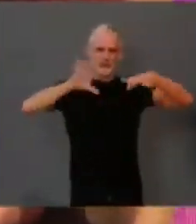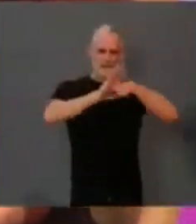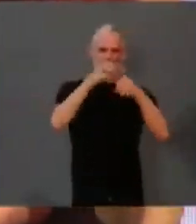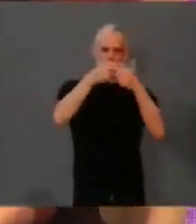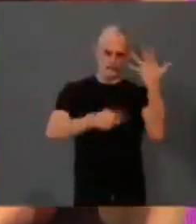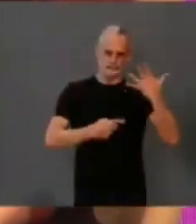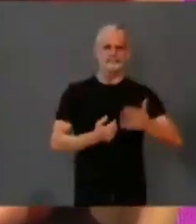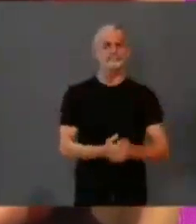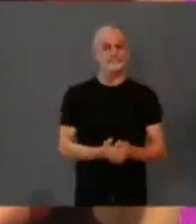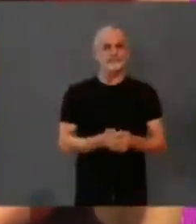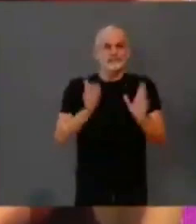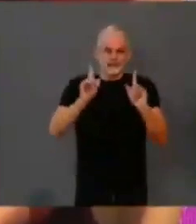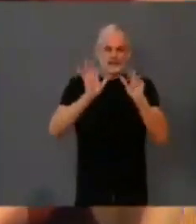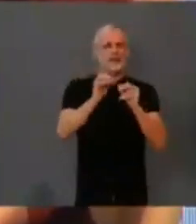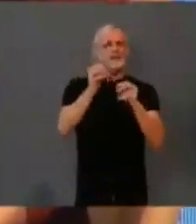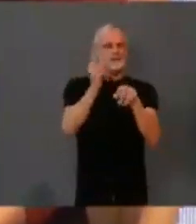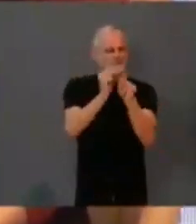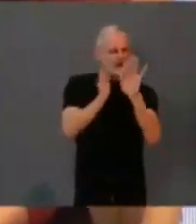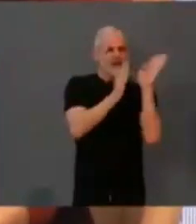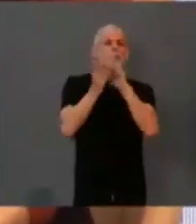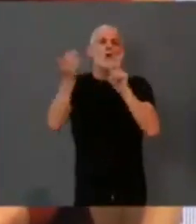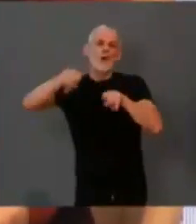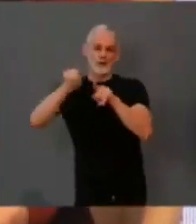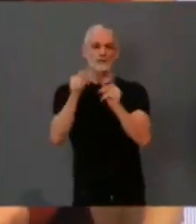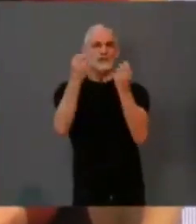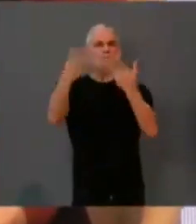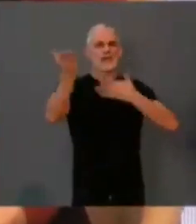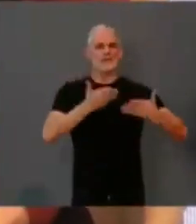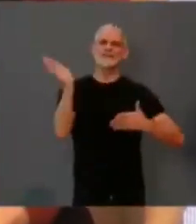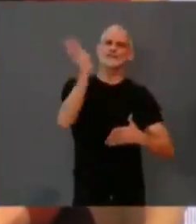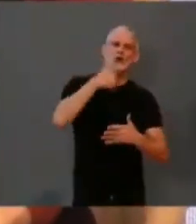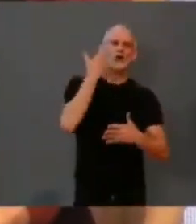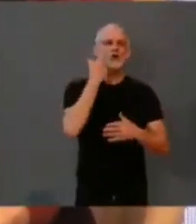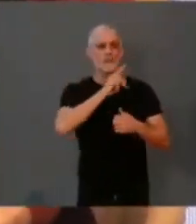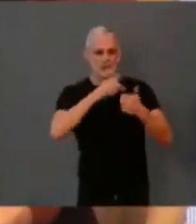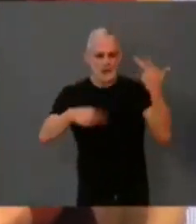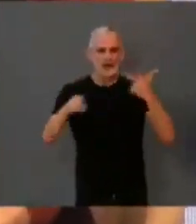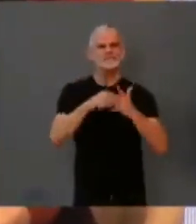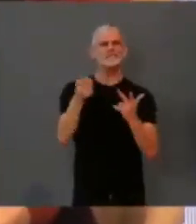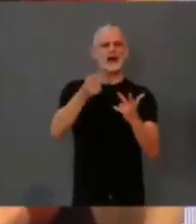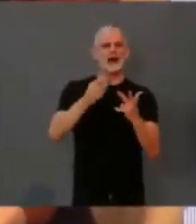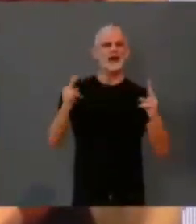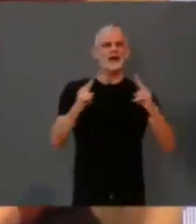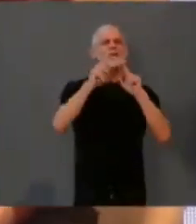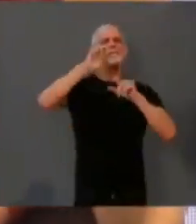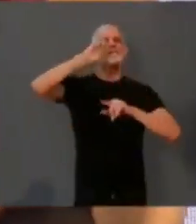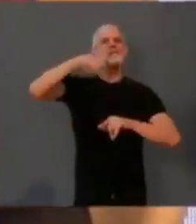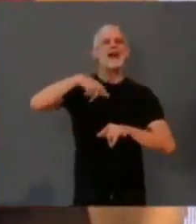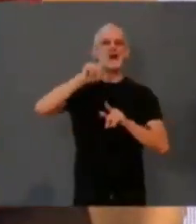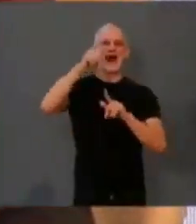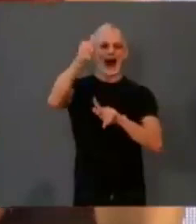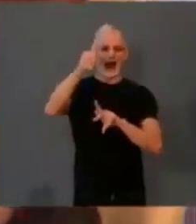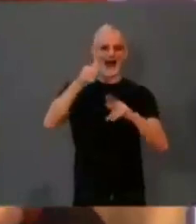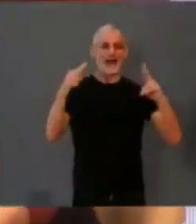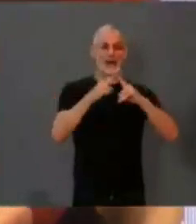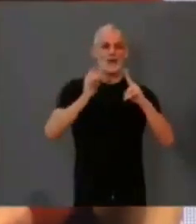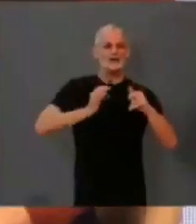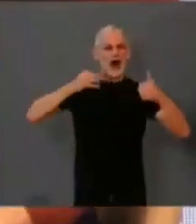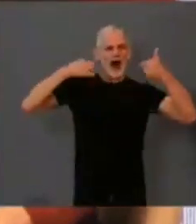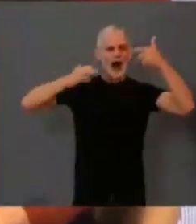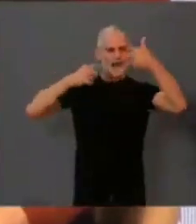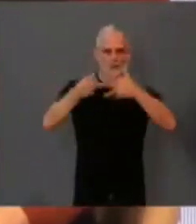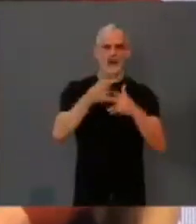dicho esto de nuevo Bienvenidos a todos y todas a la anal encuentro anual por las adolescencias